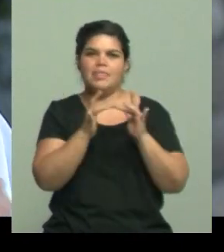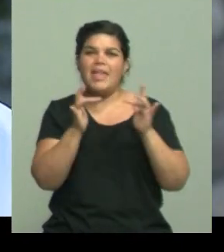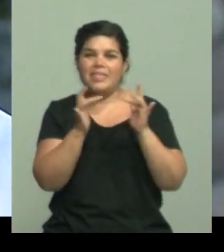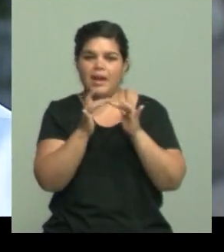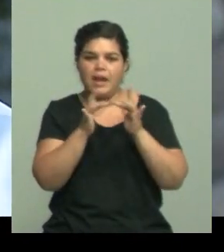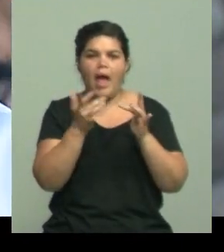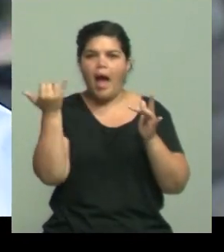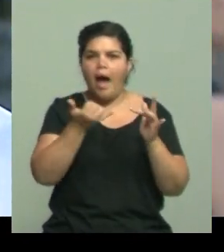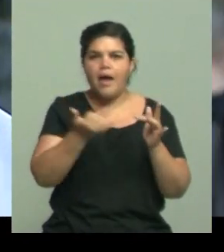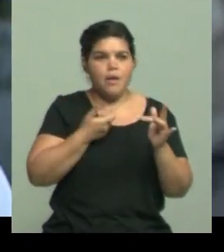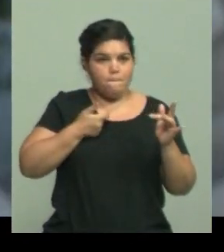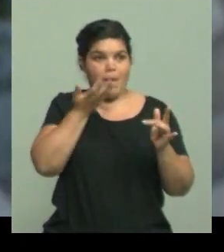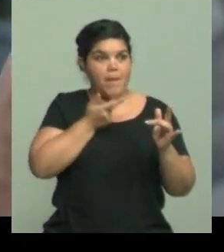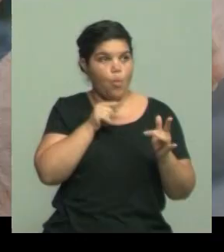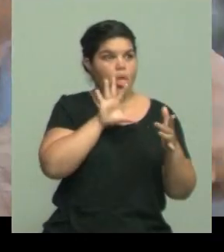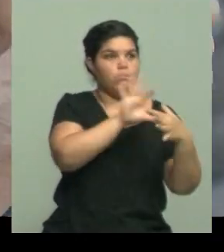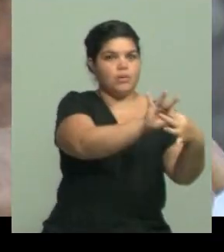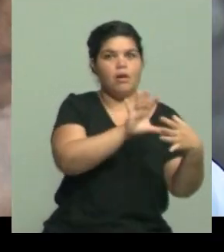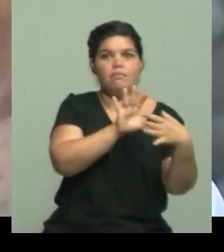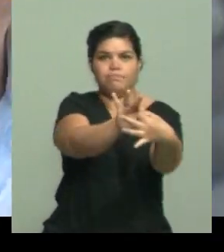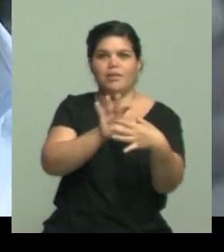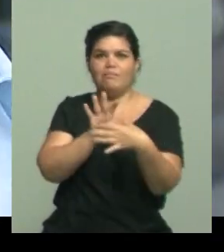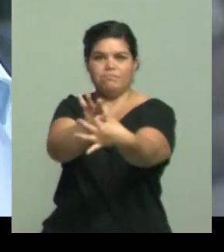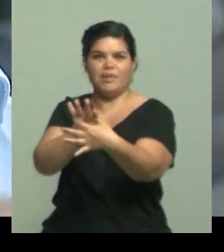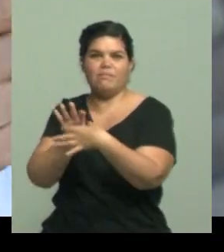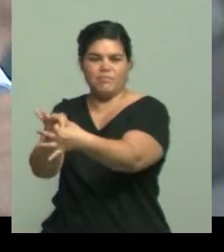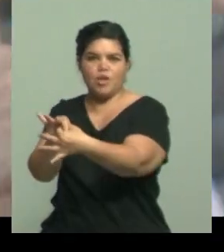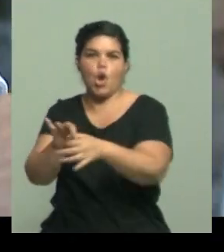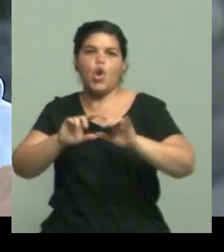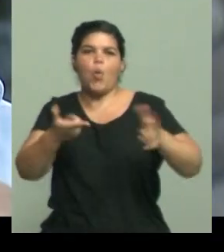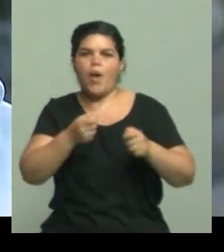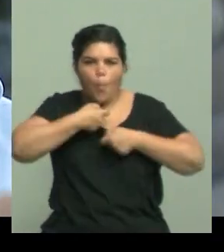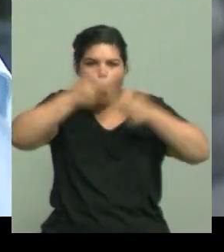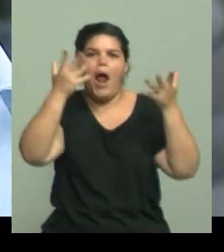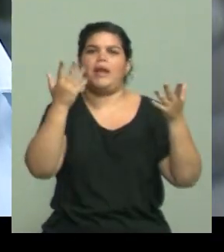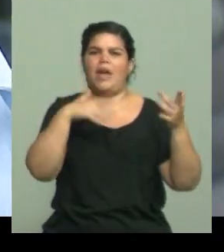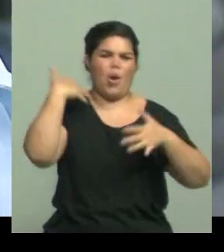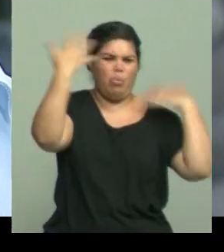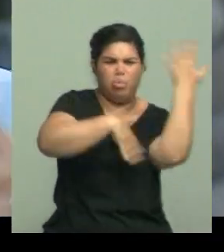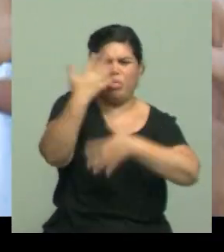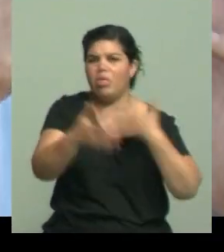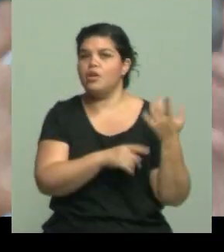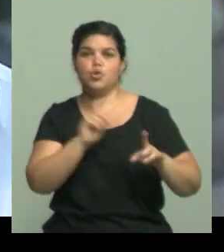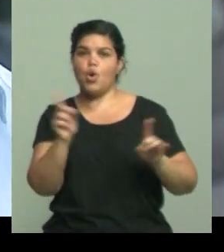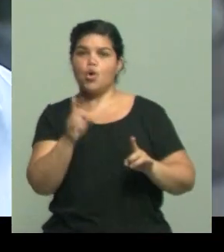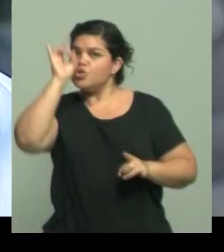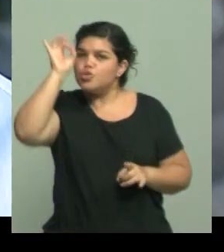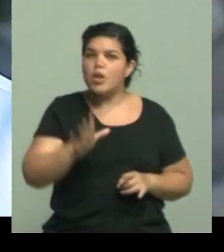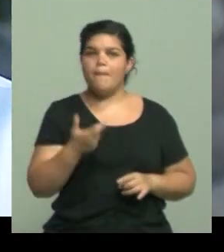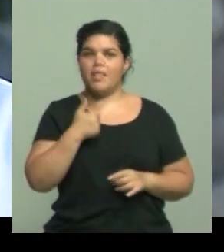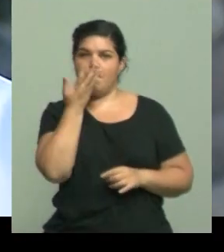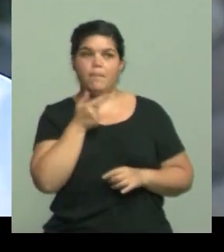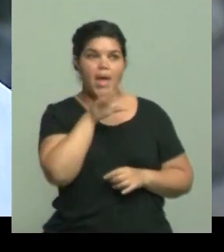patas cortas en los medios de comunicación y va en detrimento de su público y de su prestigio. Y eso es un mal